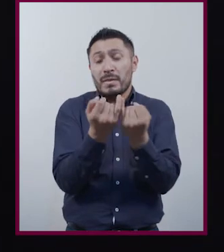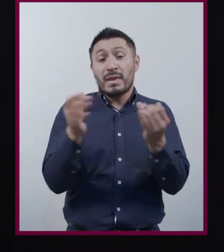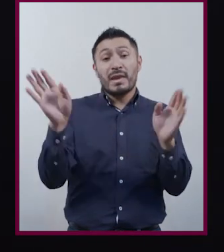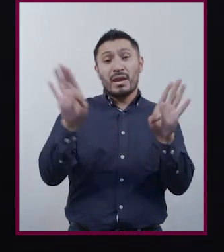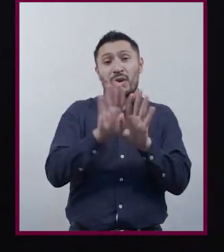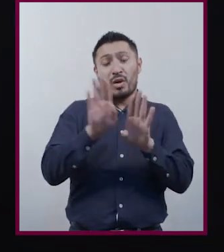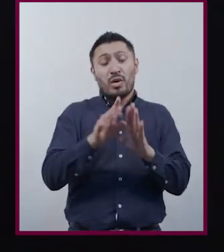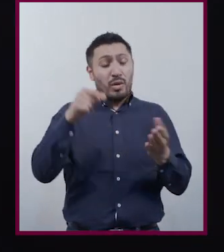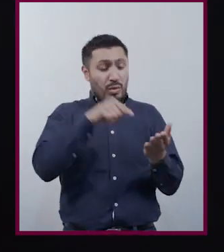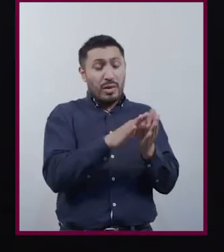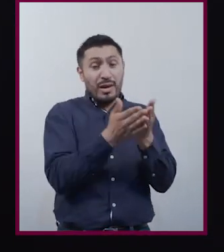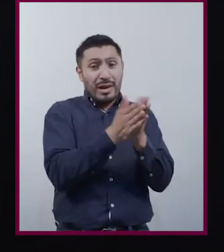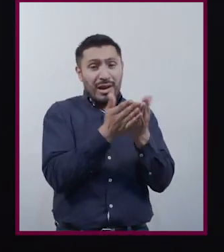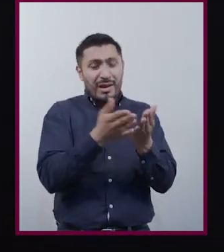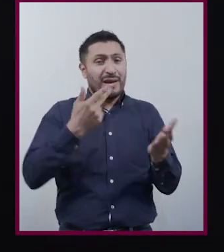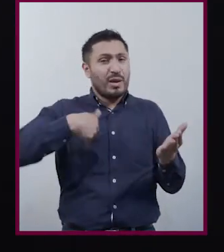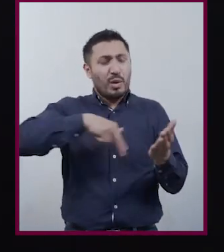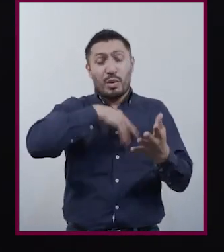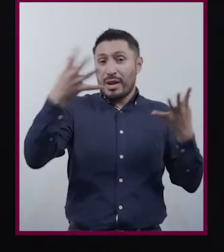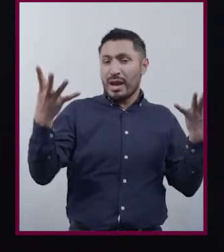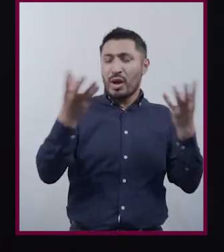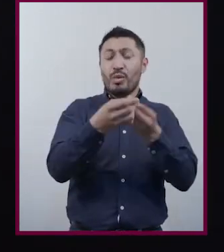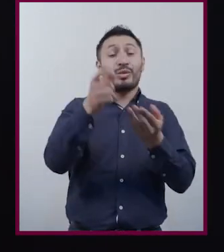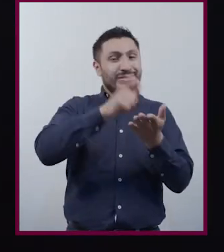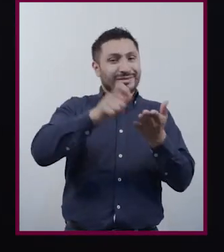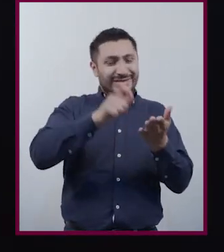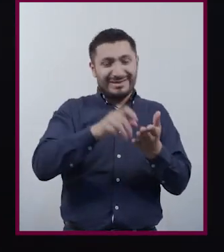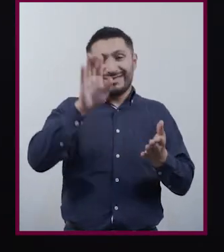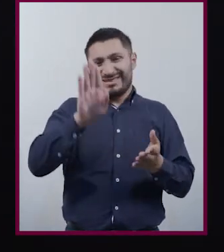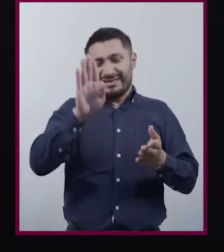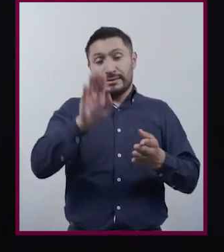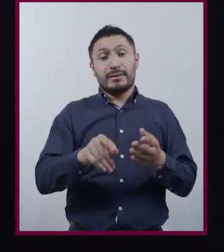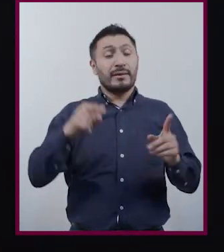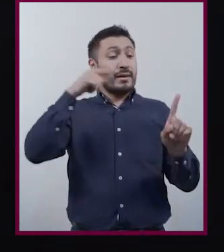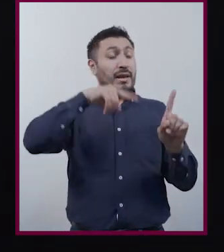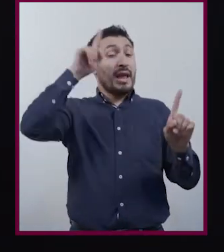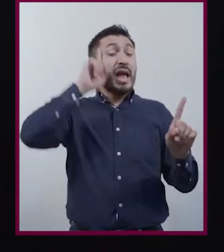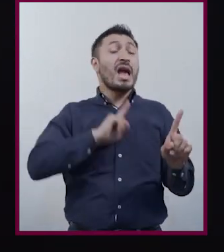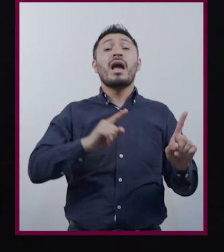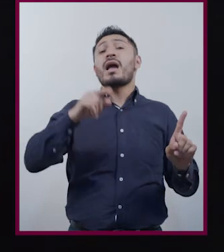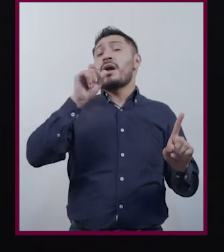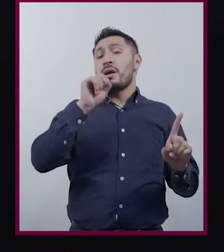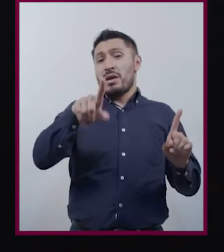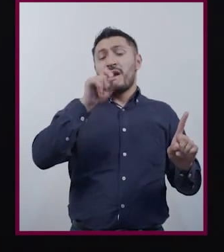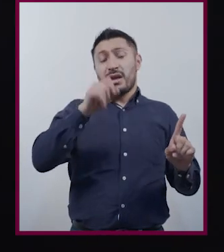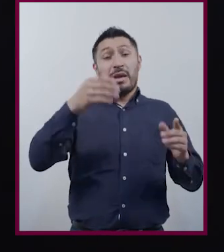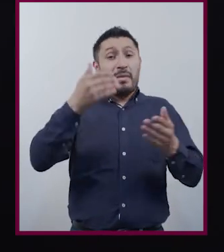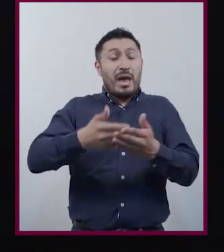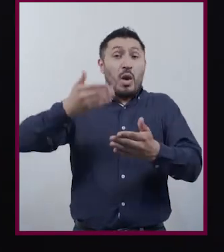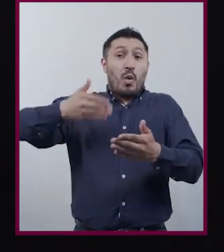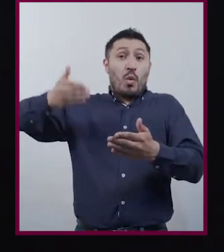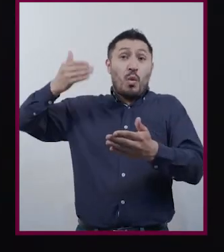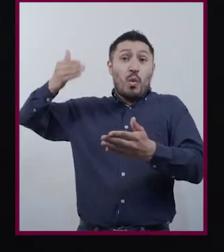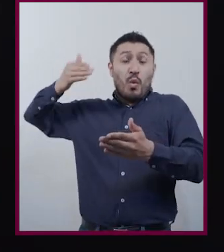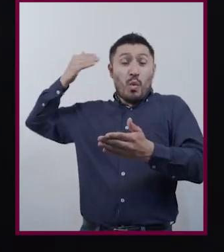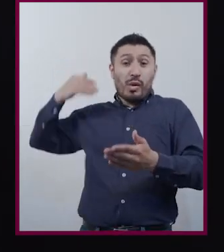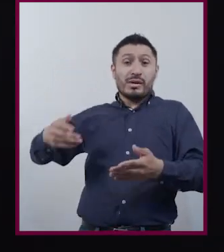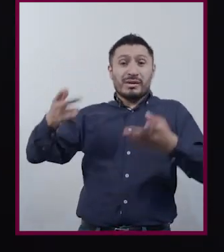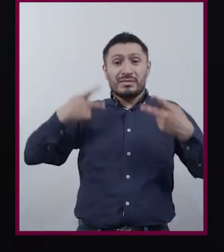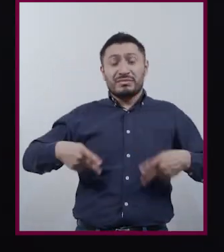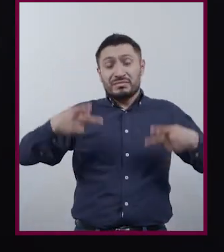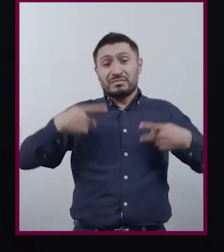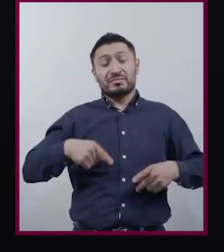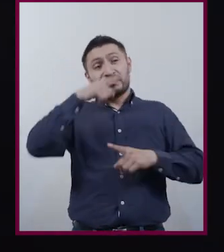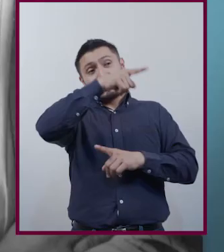Balún Canán la creáramos entre todas y todos. Rosario Castellanos, también nuestros ancestros y los